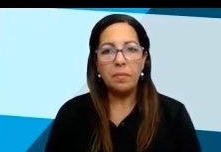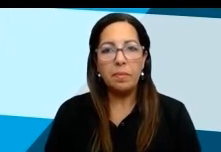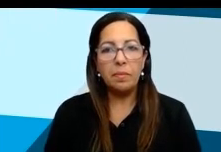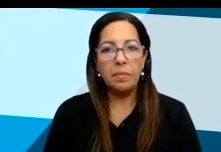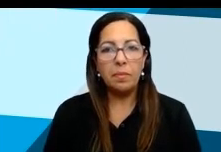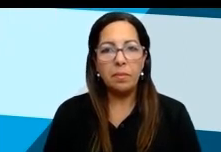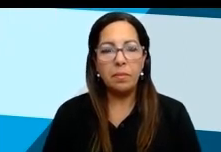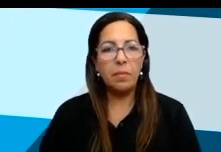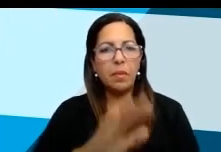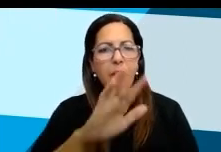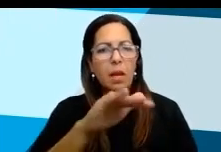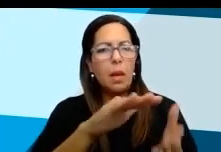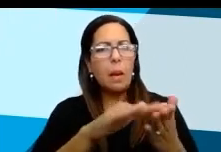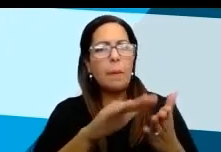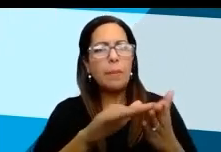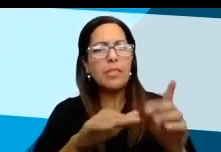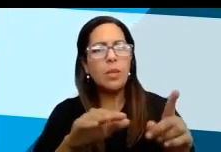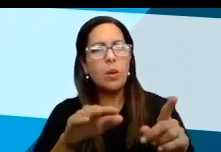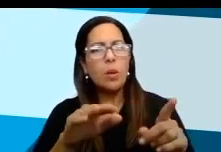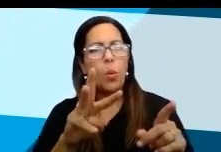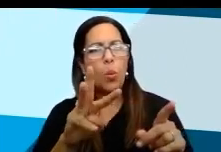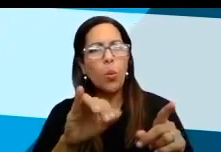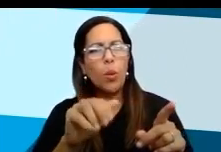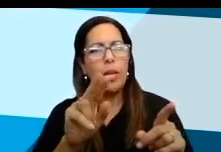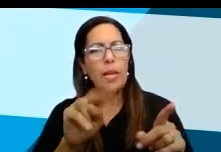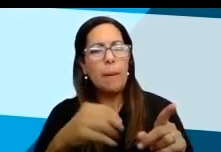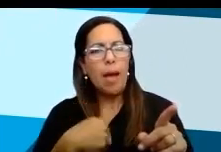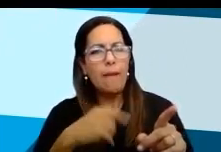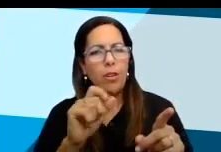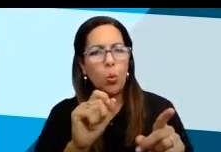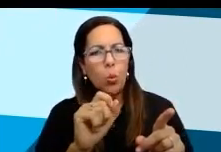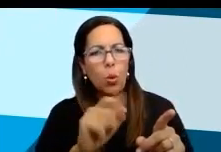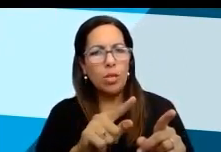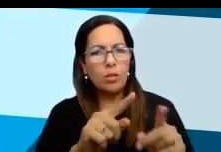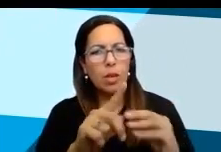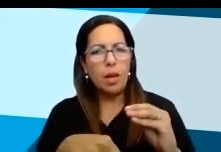Permiso, William, tengo una preguntita con respecto